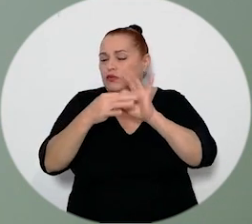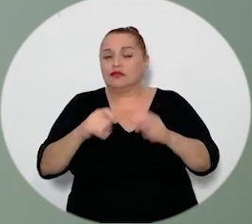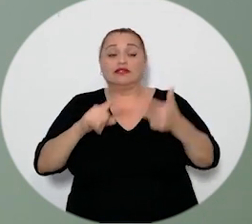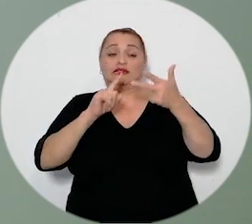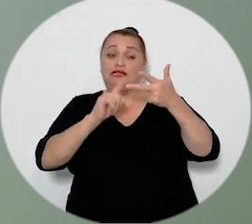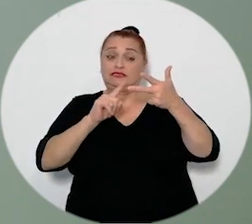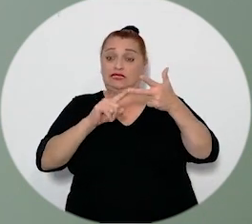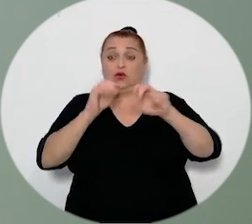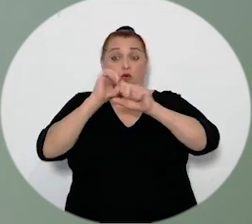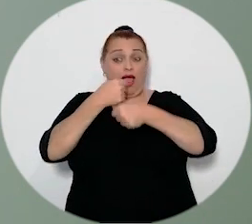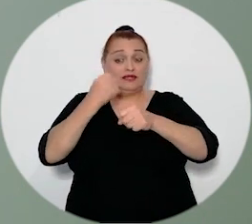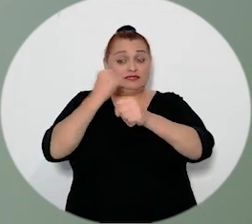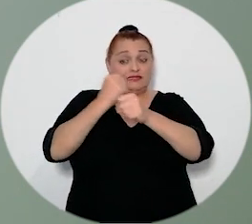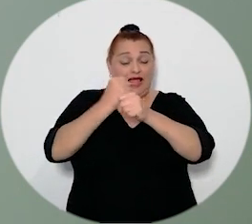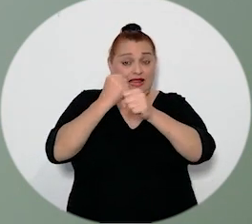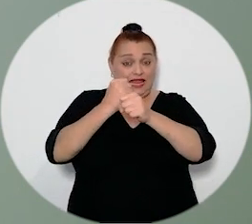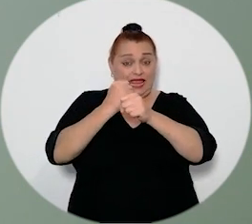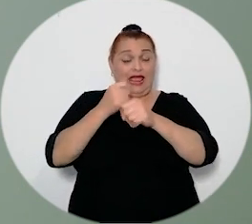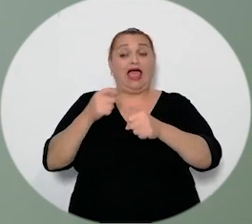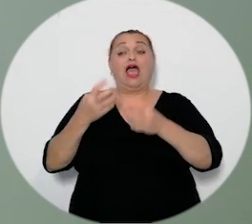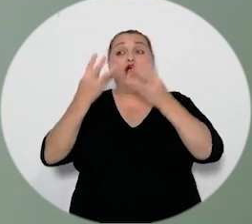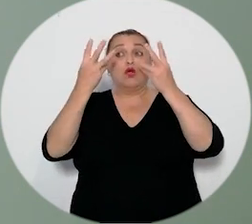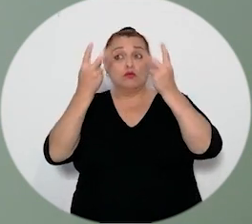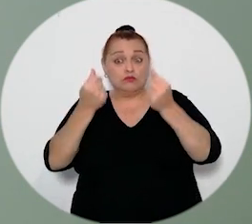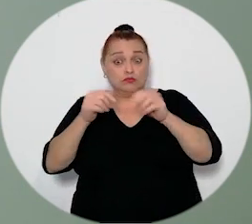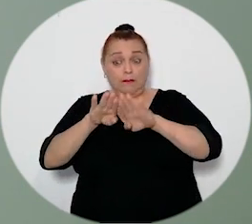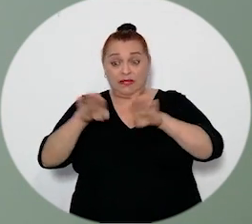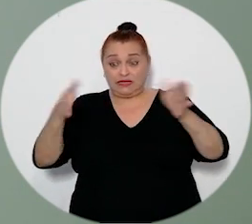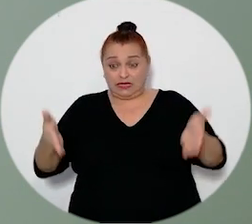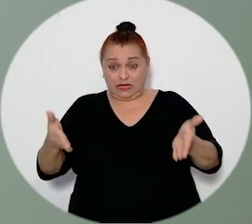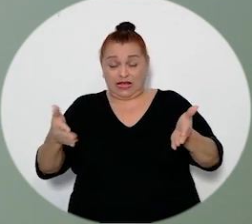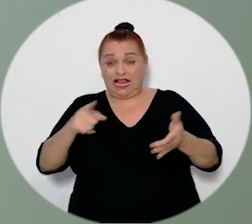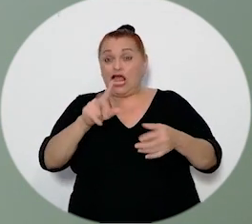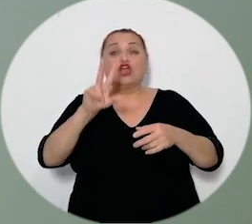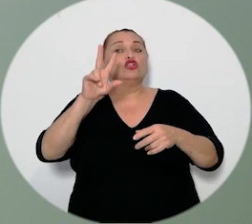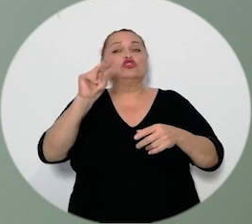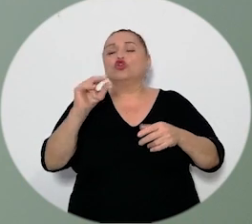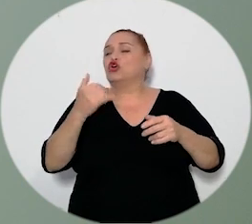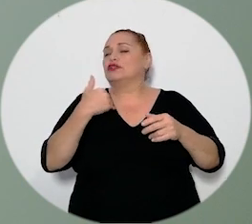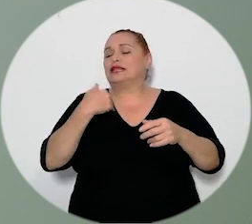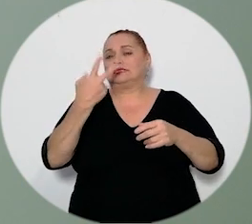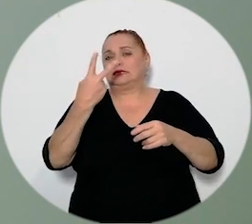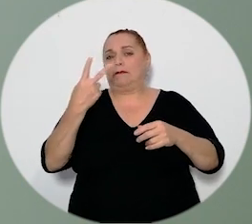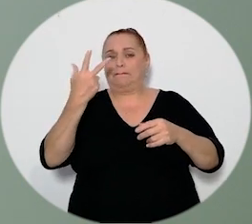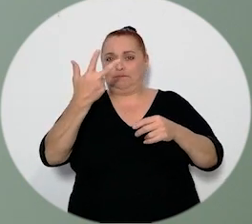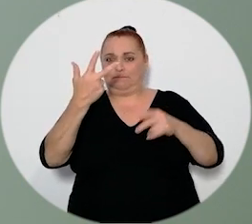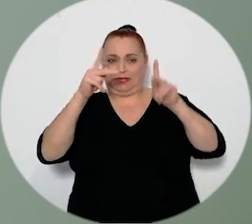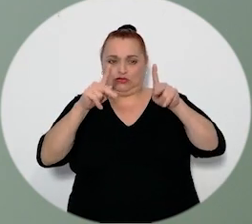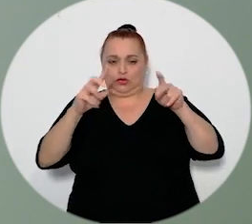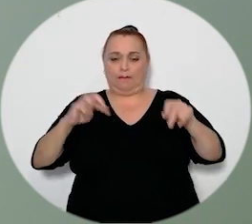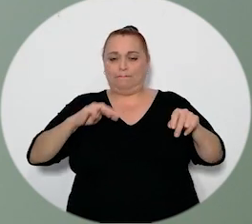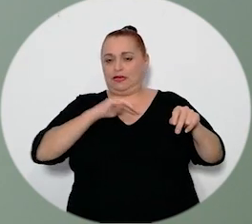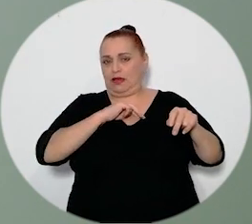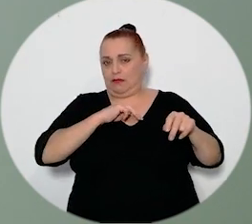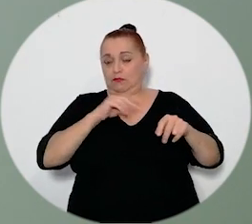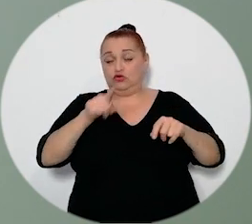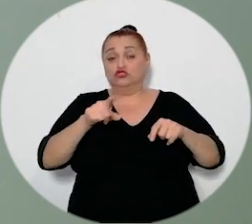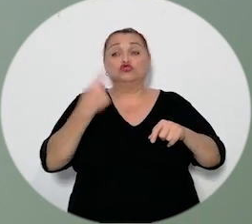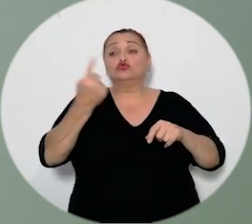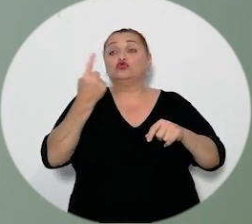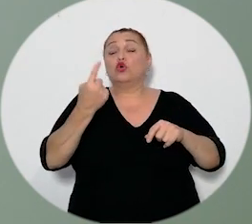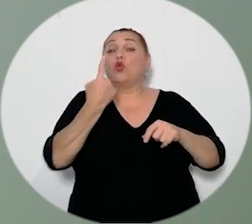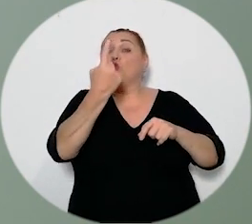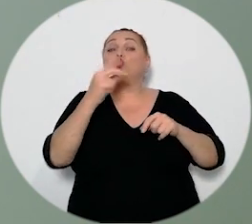Tercero, cuando al realizar las tareas escrutadoras en la Junta Receptora de Votos no se encuentren al menos 3 de sus miembros, salvo en aquellos casos en